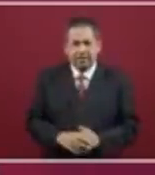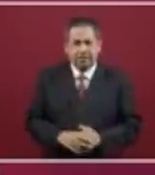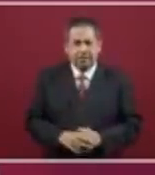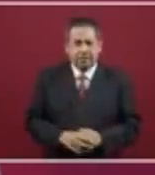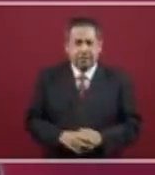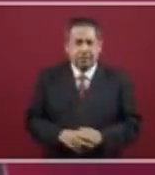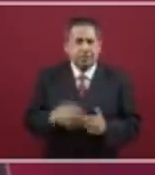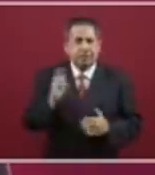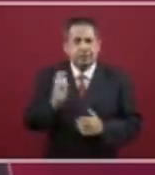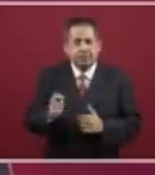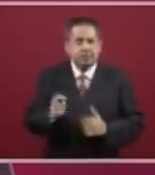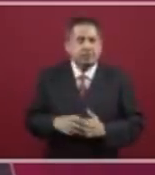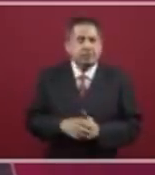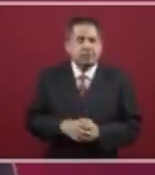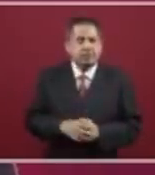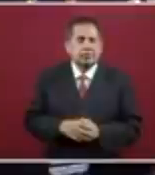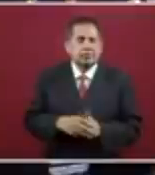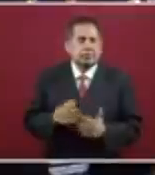y que